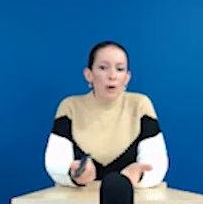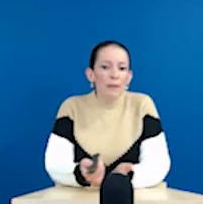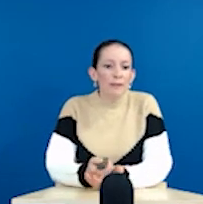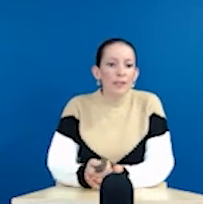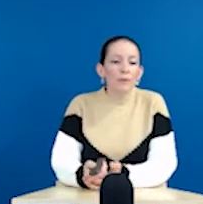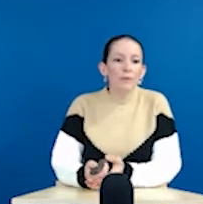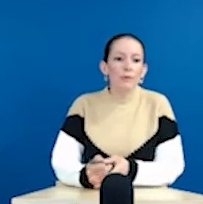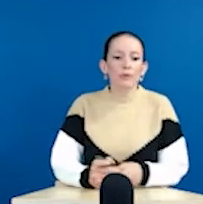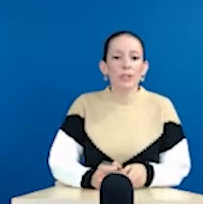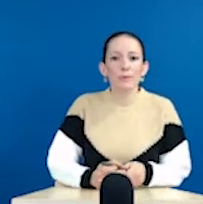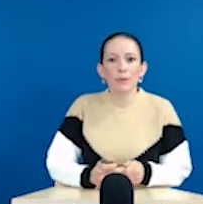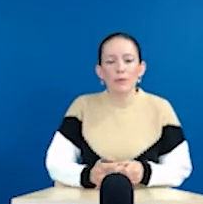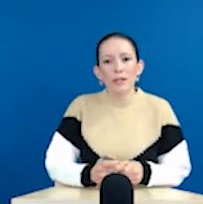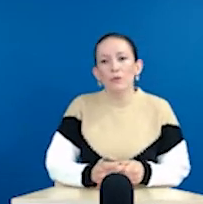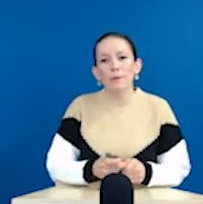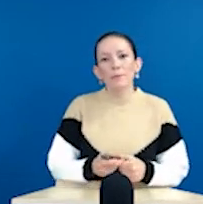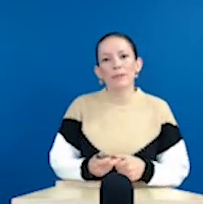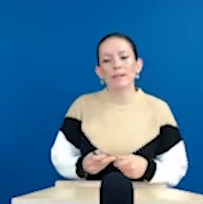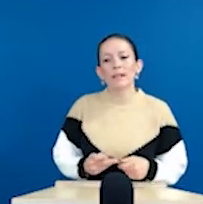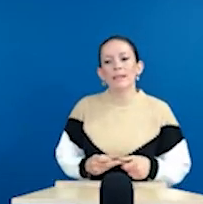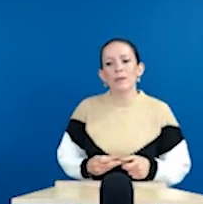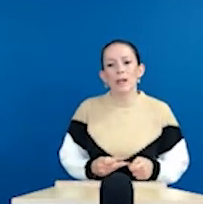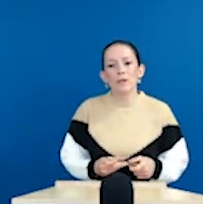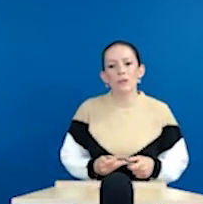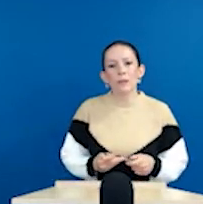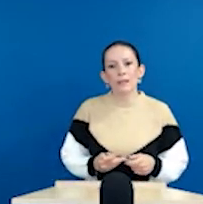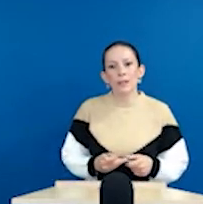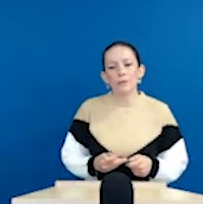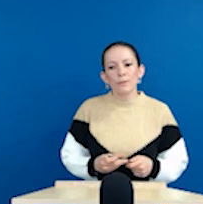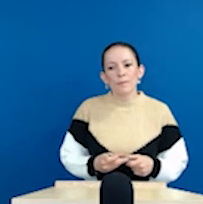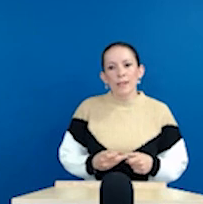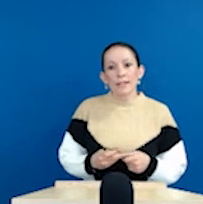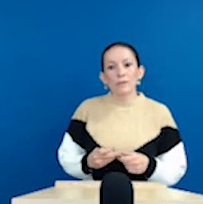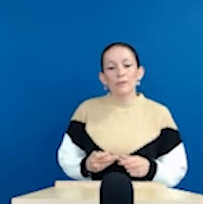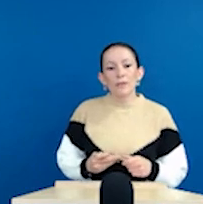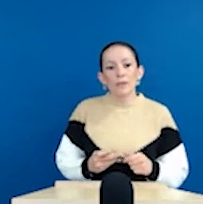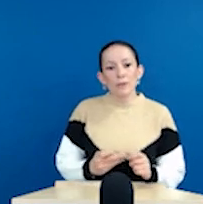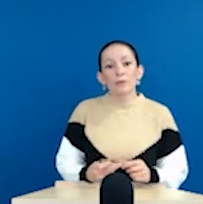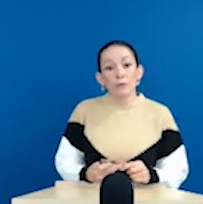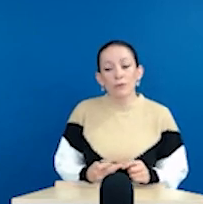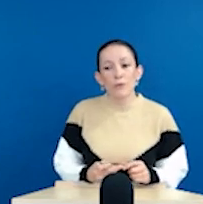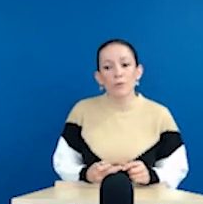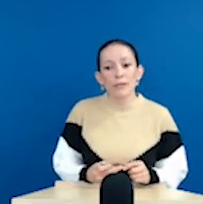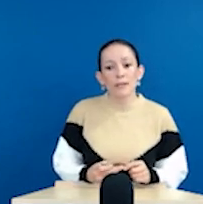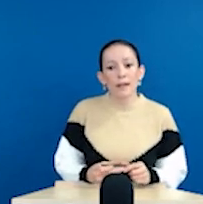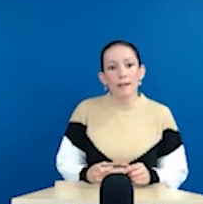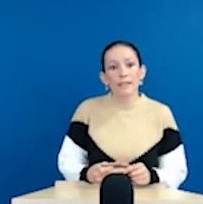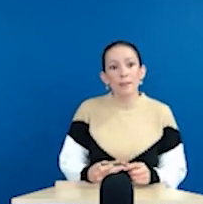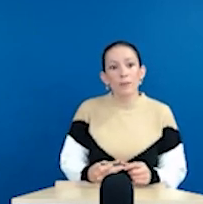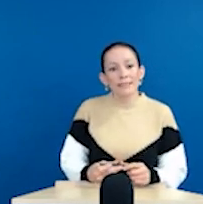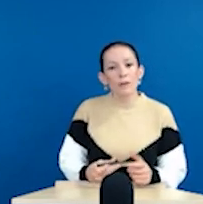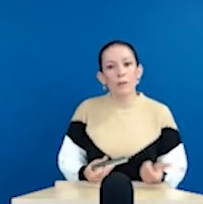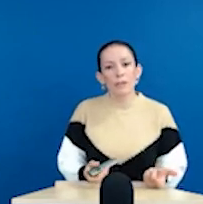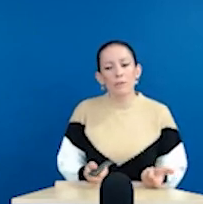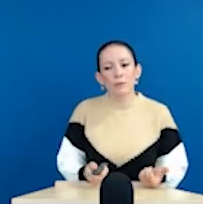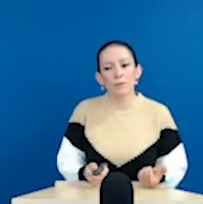redireccionarlo a cuidado paliativo. Nosotros tenemos una unidad súper importante que es la unidad de cuidados paliativos. Ellos nos ayudan a